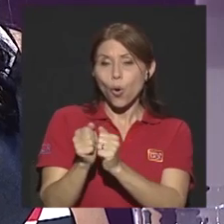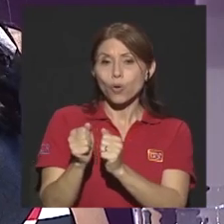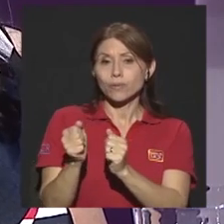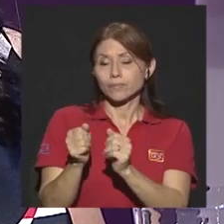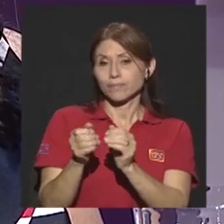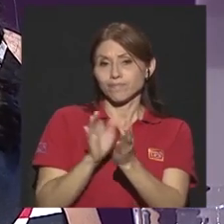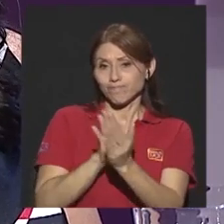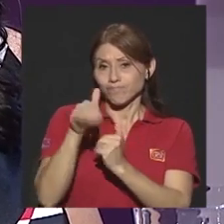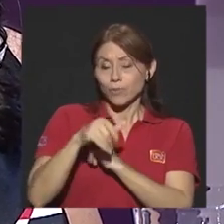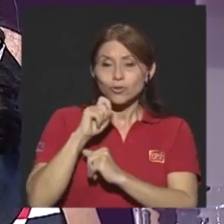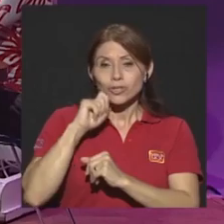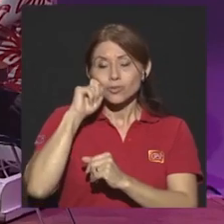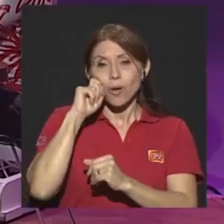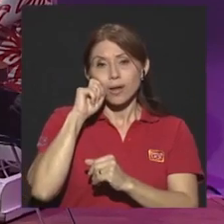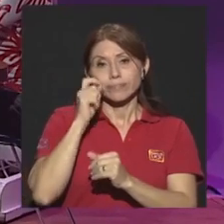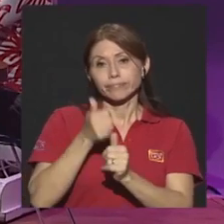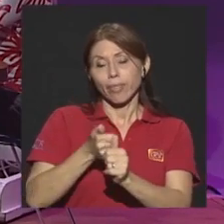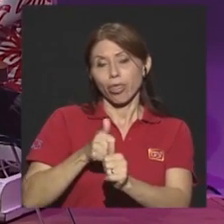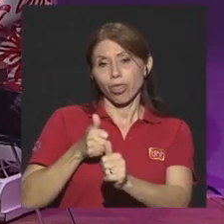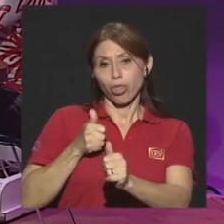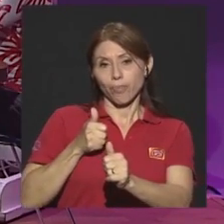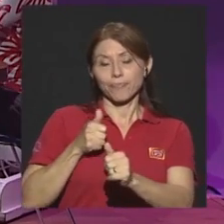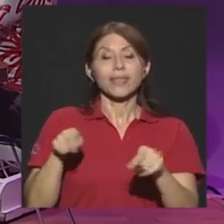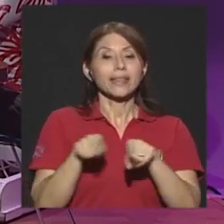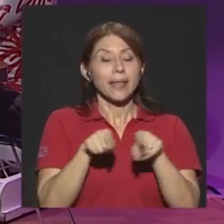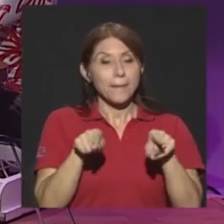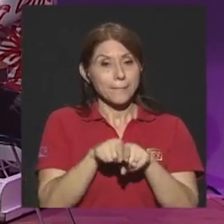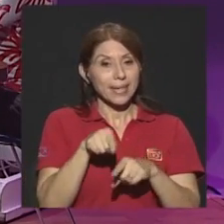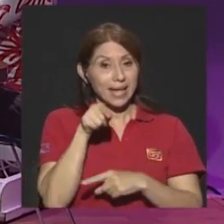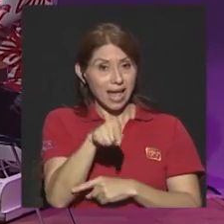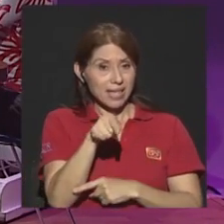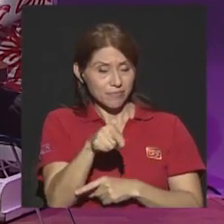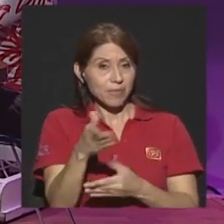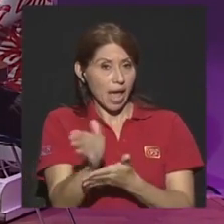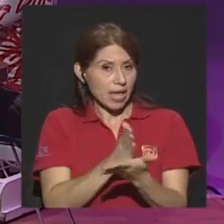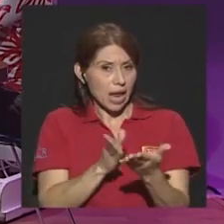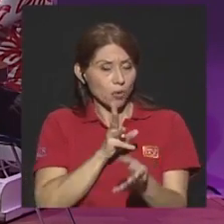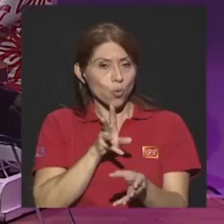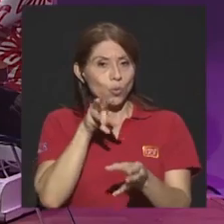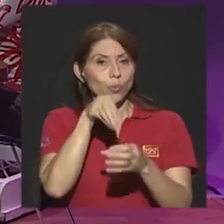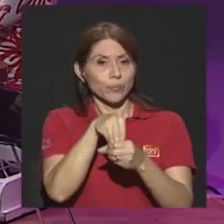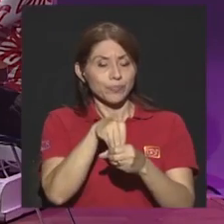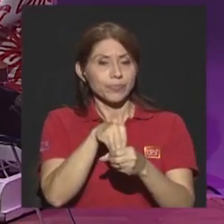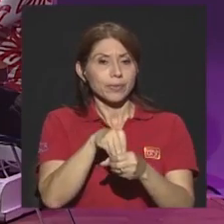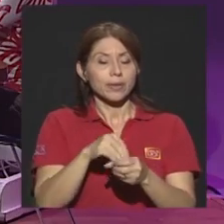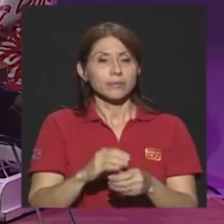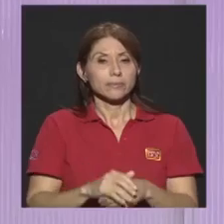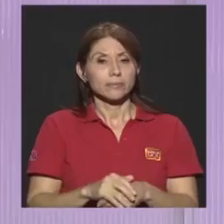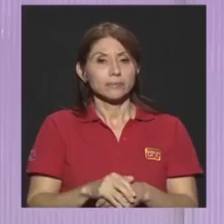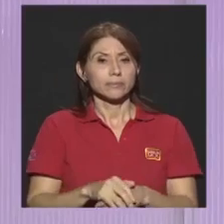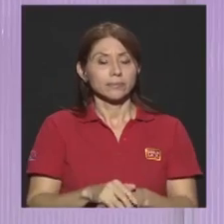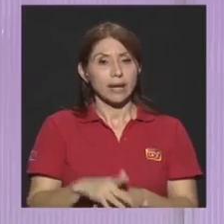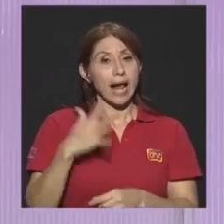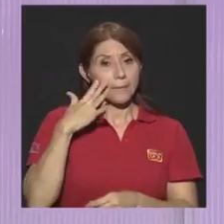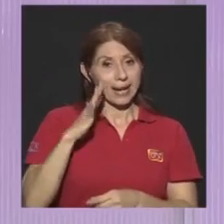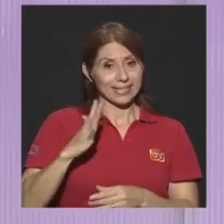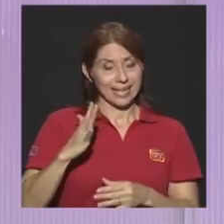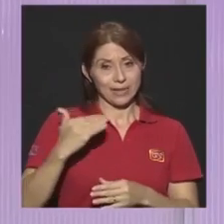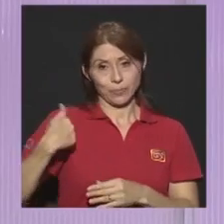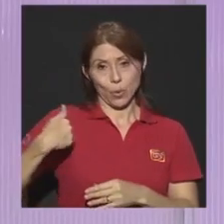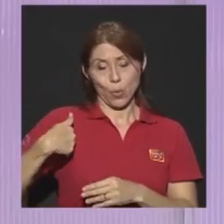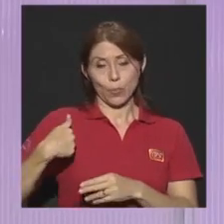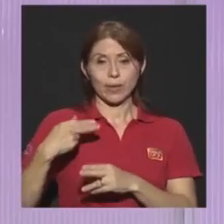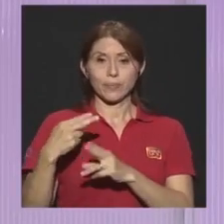sentido, hay otro elemento ahí en juego. Al parecer, las declaraciones que da Justo Orozco a